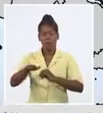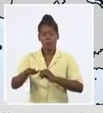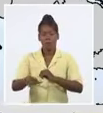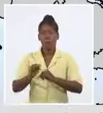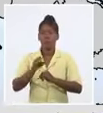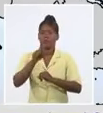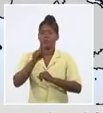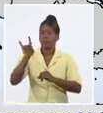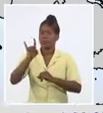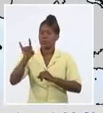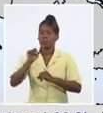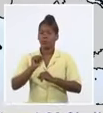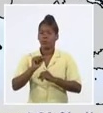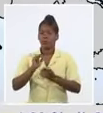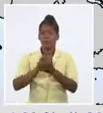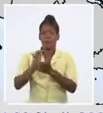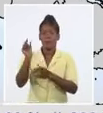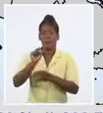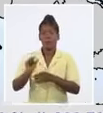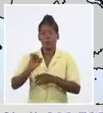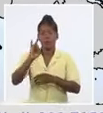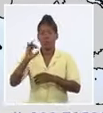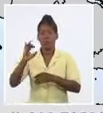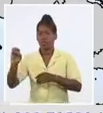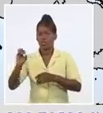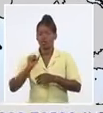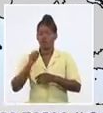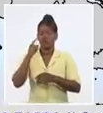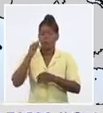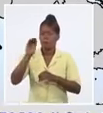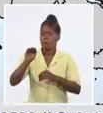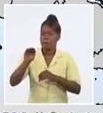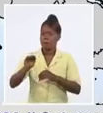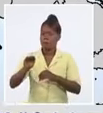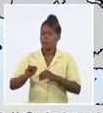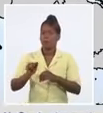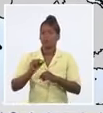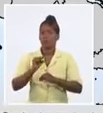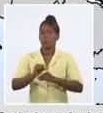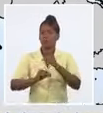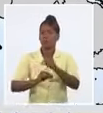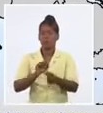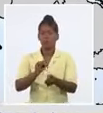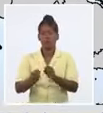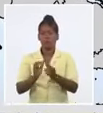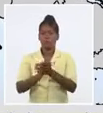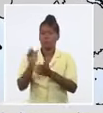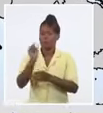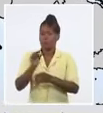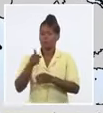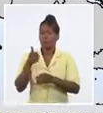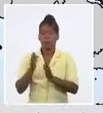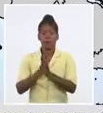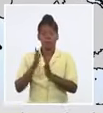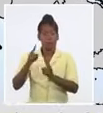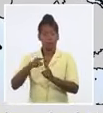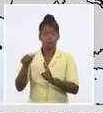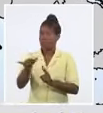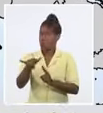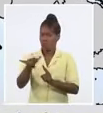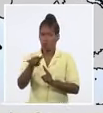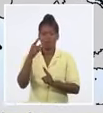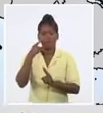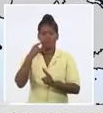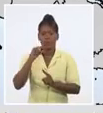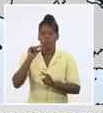Mayabeque, 80. Realmente ha logrado estabilidad, como la ha logrado Matanzas antes que Mayabeque,